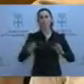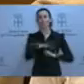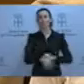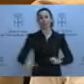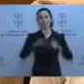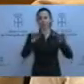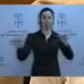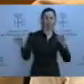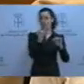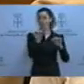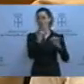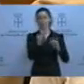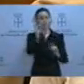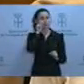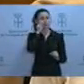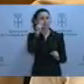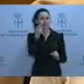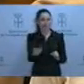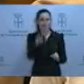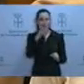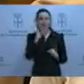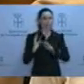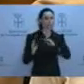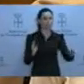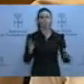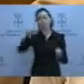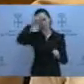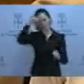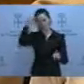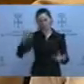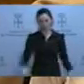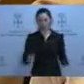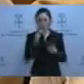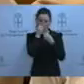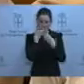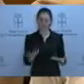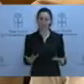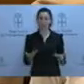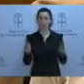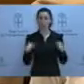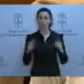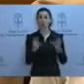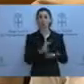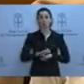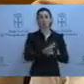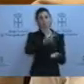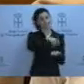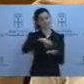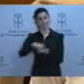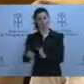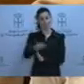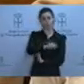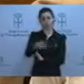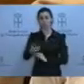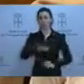que necesita una promoción turística y necesita una promoción cultural. Claro, mete dos consejerías porque esos son ayuntamientos pequeños y